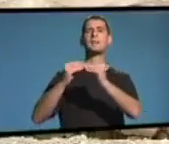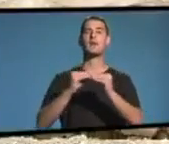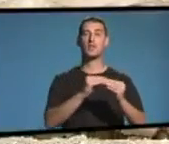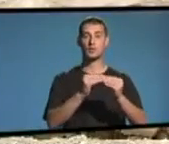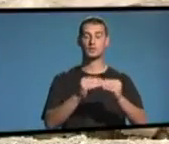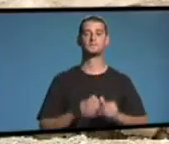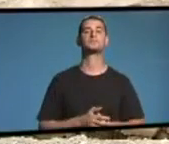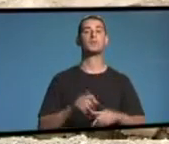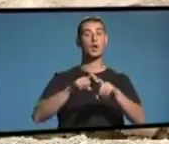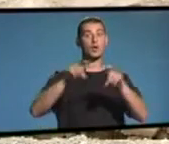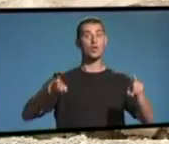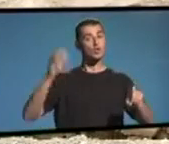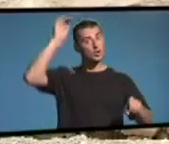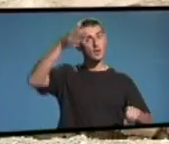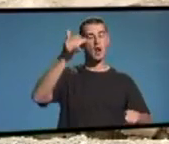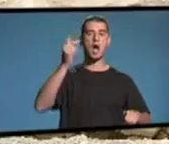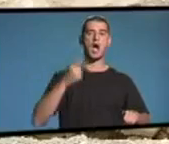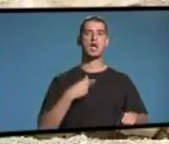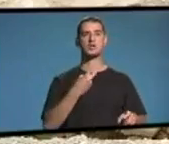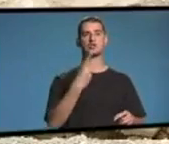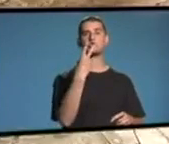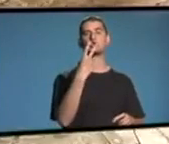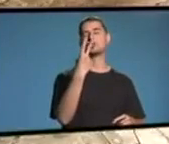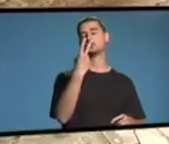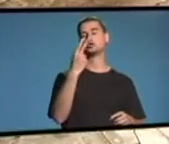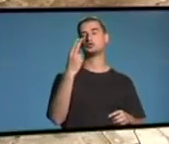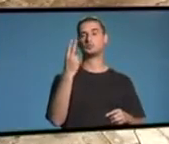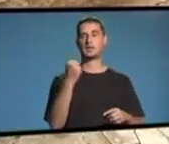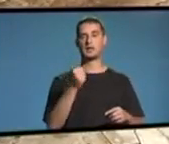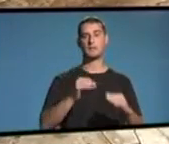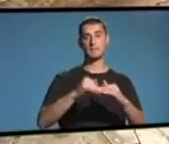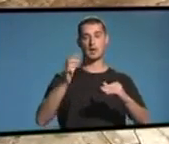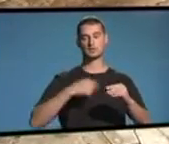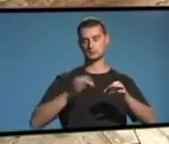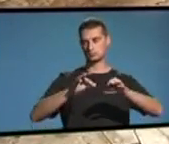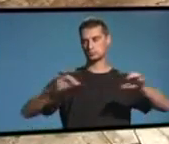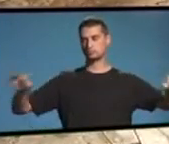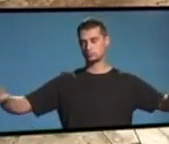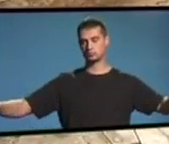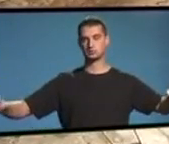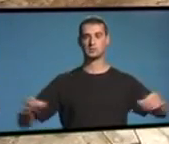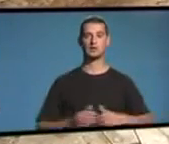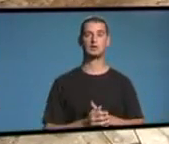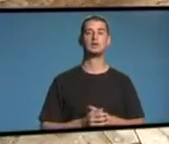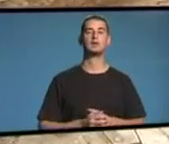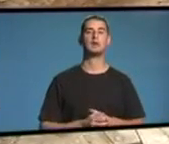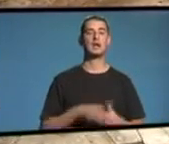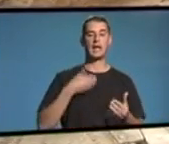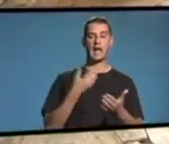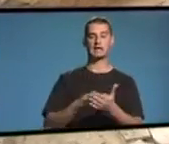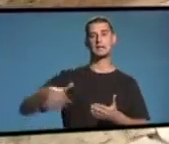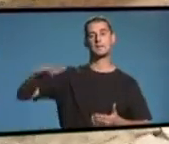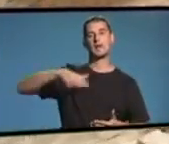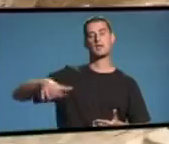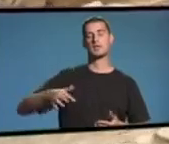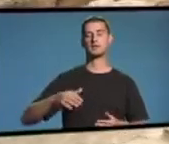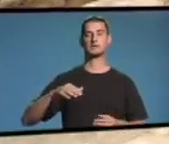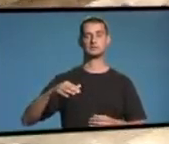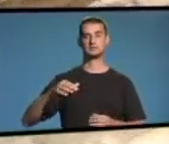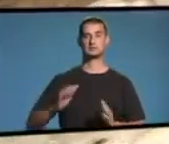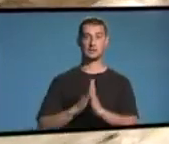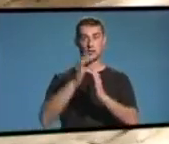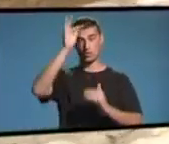Os restos do acoducto romano descoberto en San Marcos serán visibles grazas a instalación dunha venta arqueolóxica que permitirá admirar